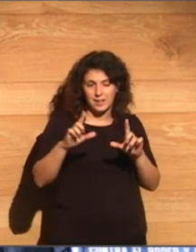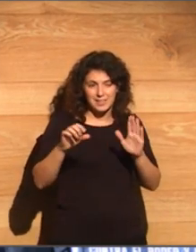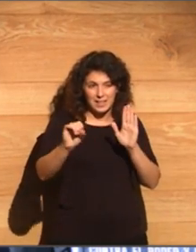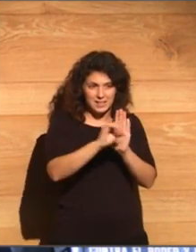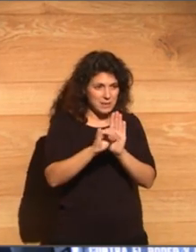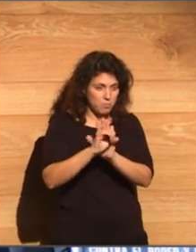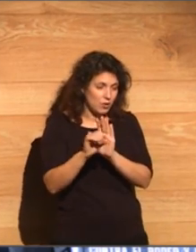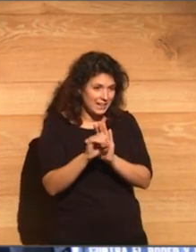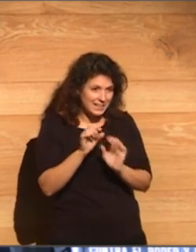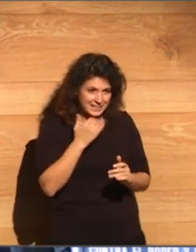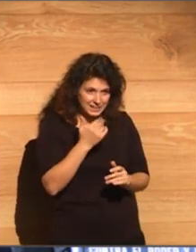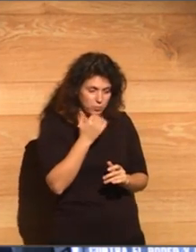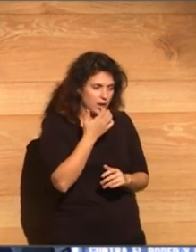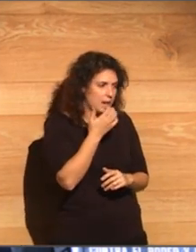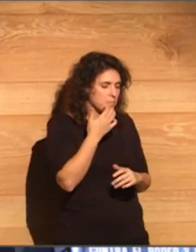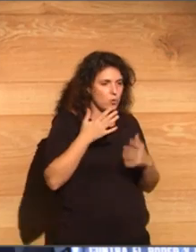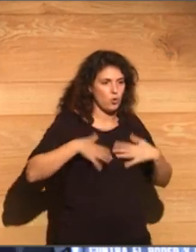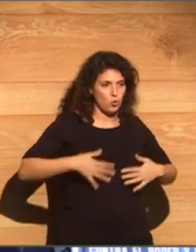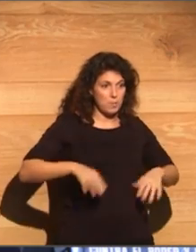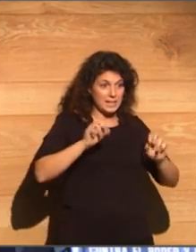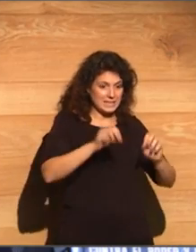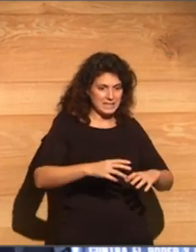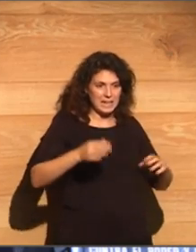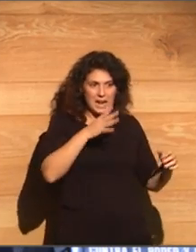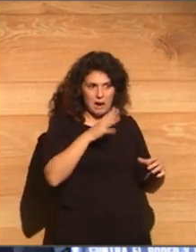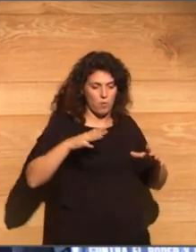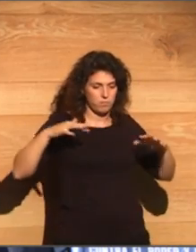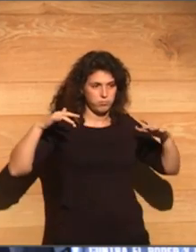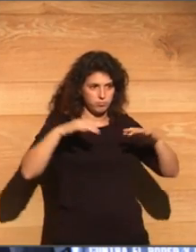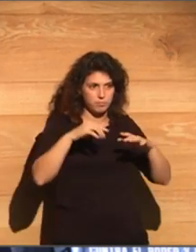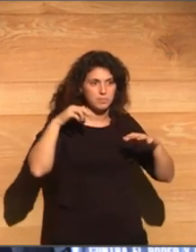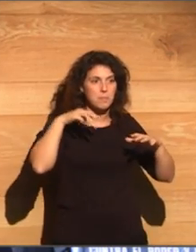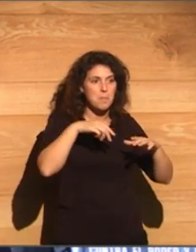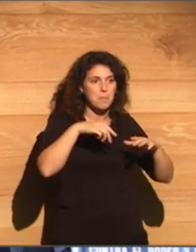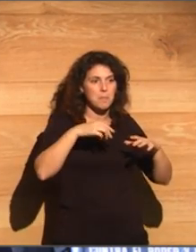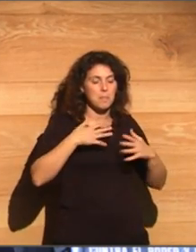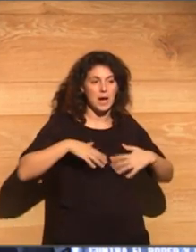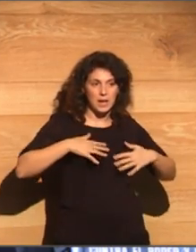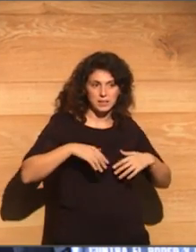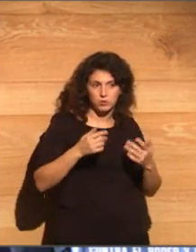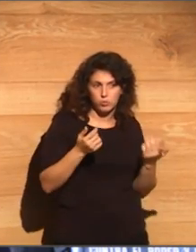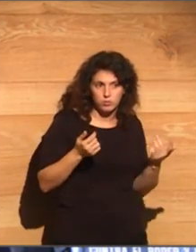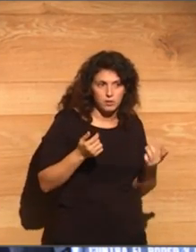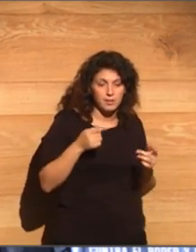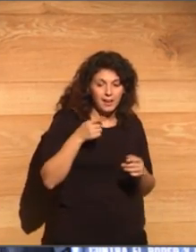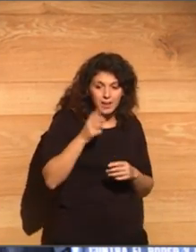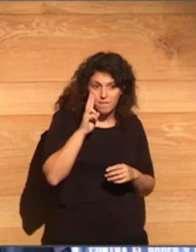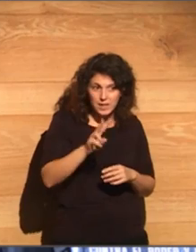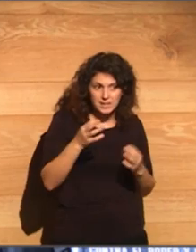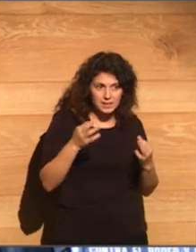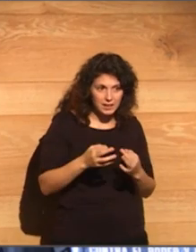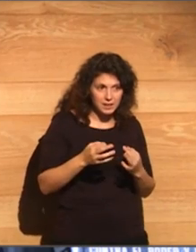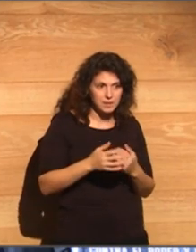simbólicas, como ese momento en que están bañándose desnudos y entonces llega el bando contrario, también se bañan desnudos, y al fin y al cabo inevitablemente estás viendo, una vez se